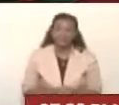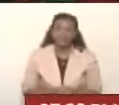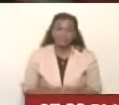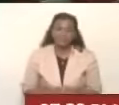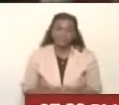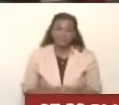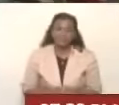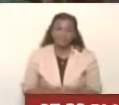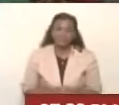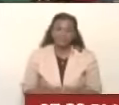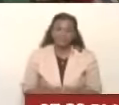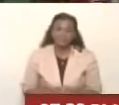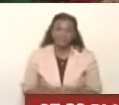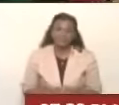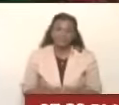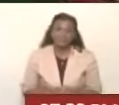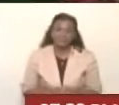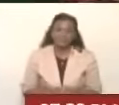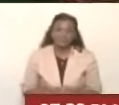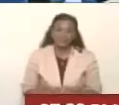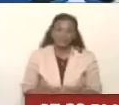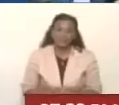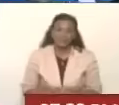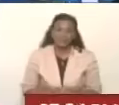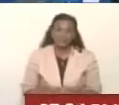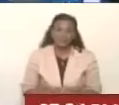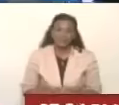Este es presente también para usted.